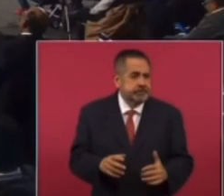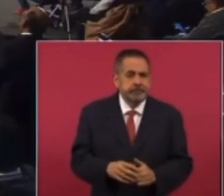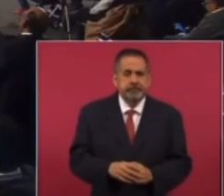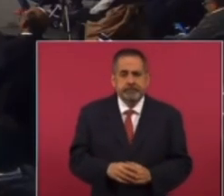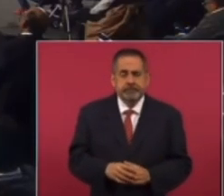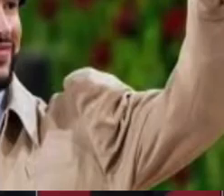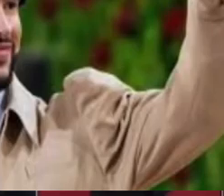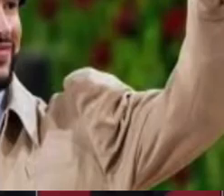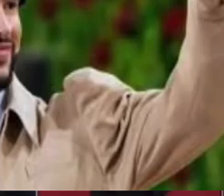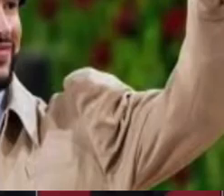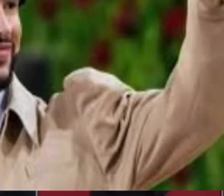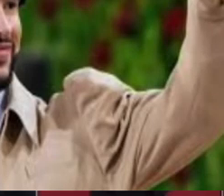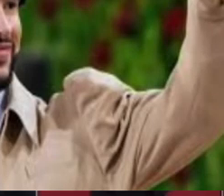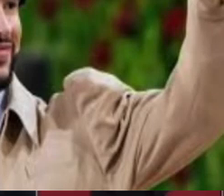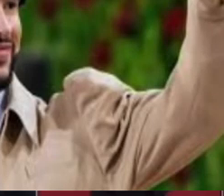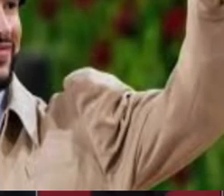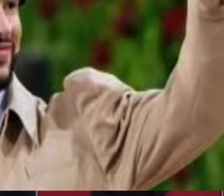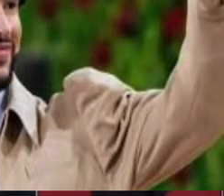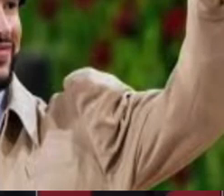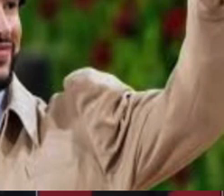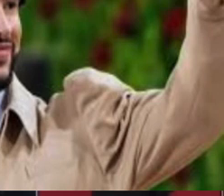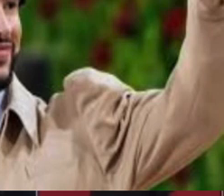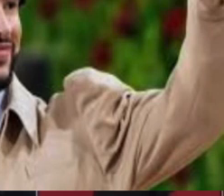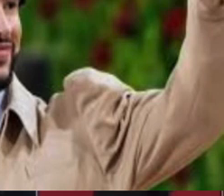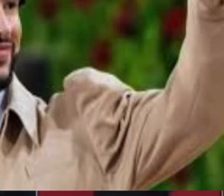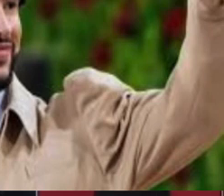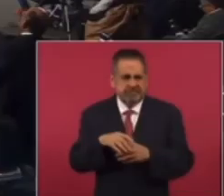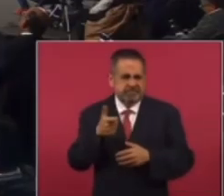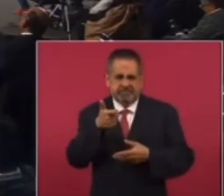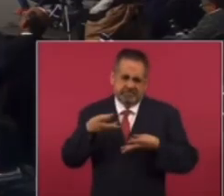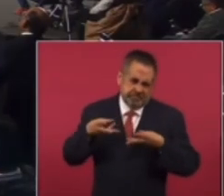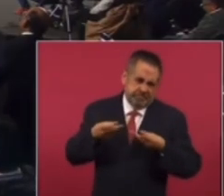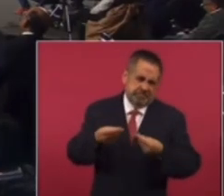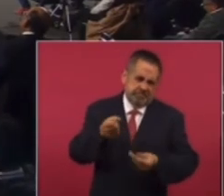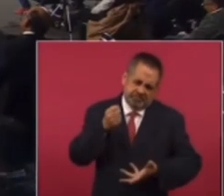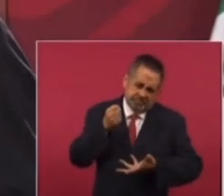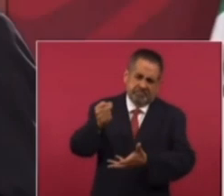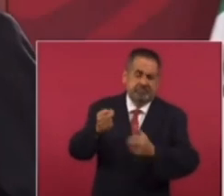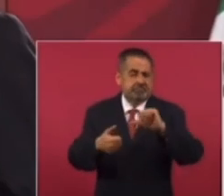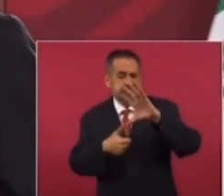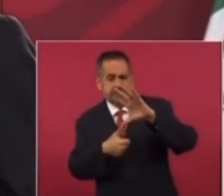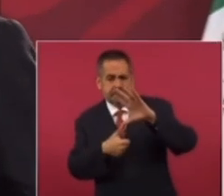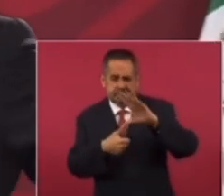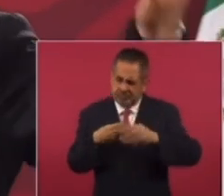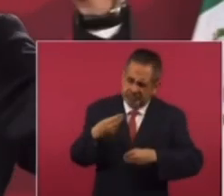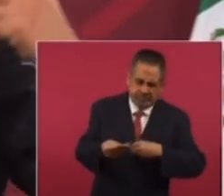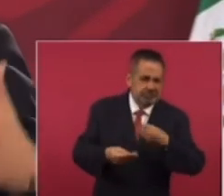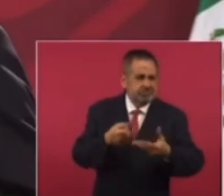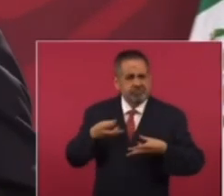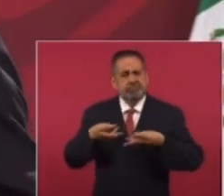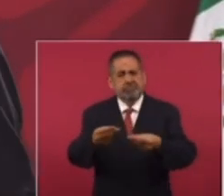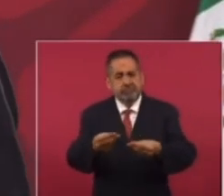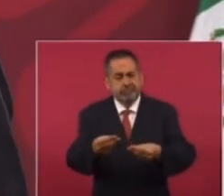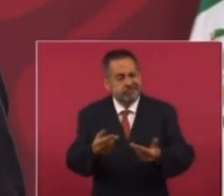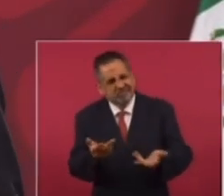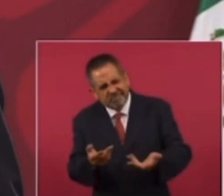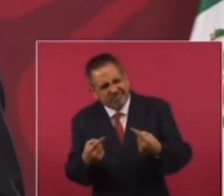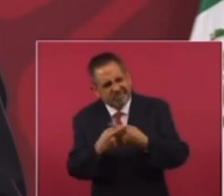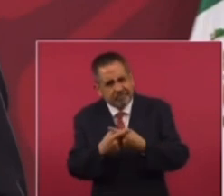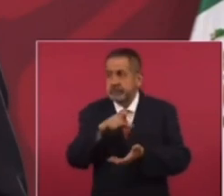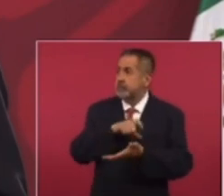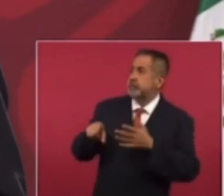haber altar Bad Bunny se aprovecha del béisbol de los beisbolistas mexicanos cuando hay series mundiales y